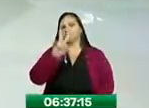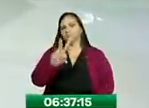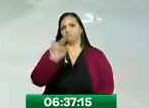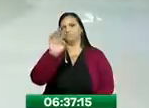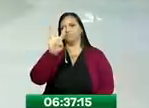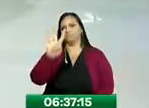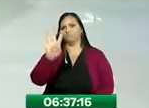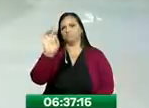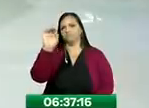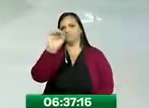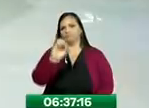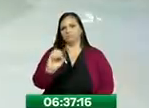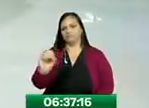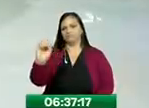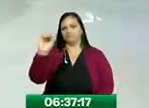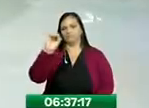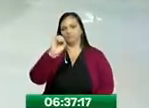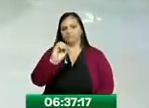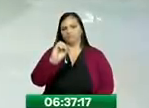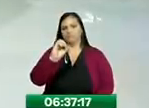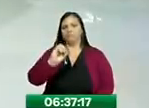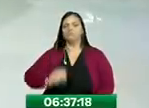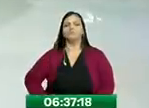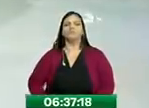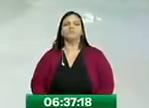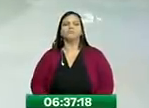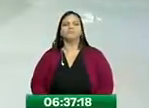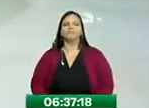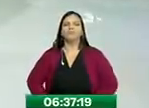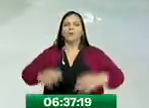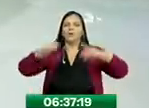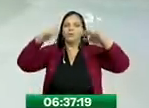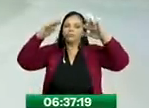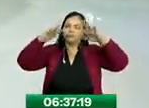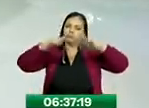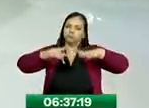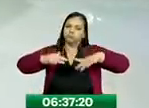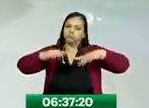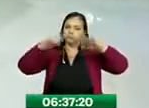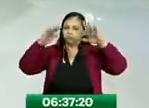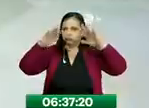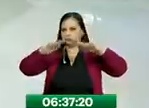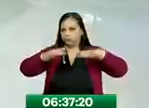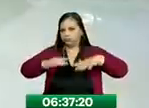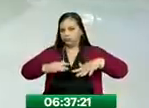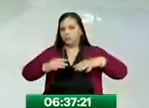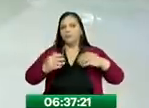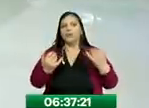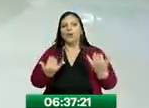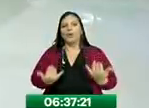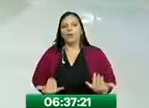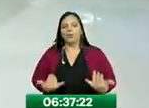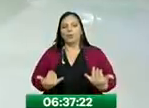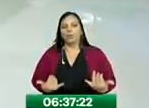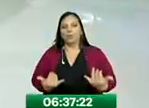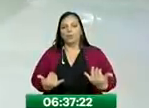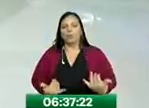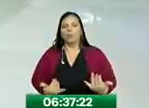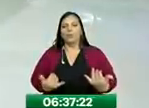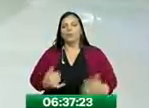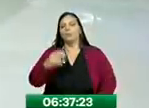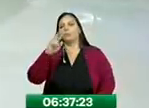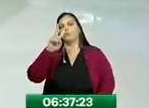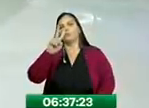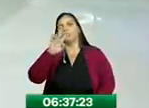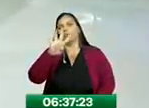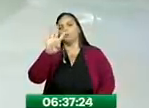24 grados centígrados y tendrá una llovizna para el día de hoy. 24 grados centígrados para que tomen